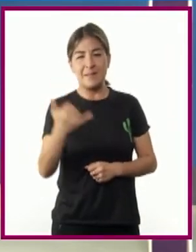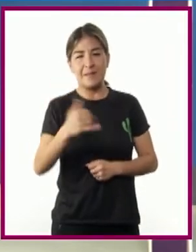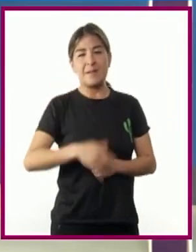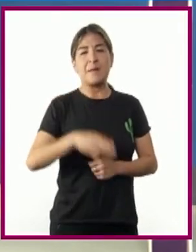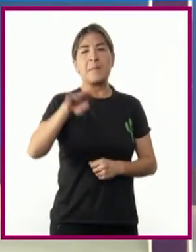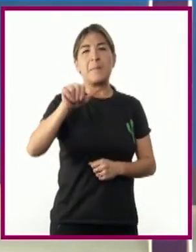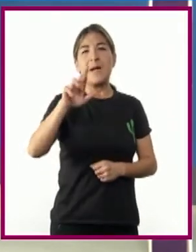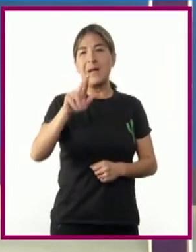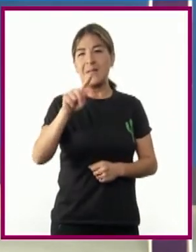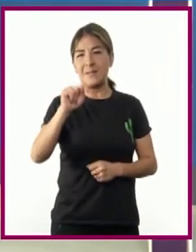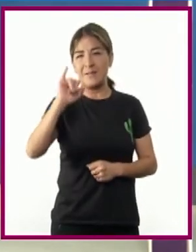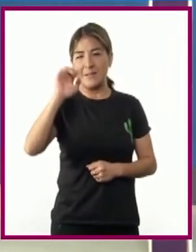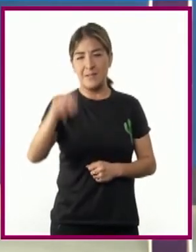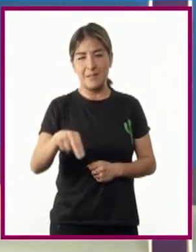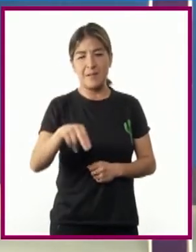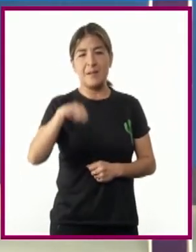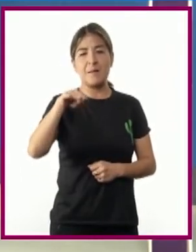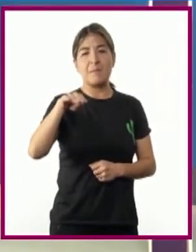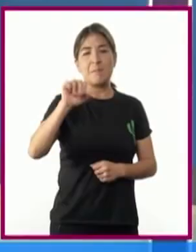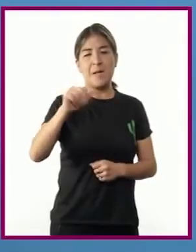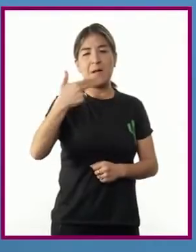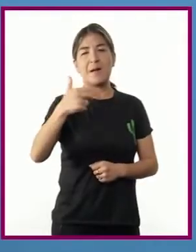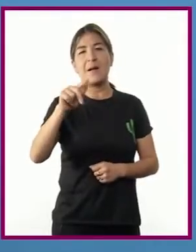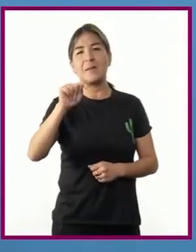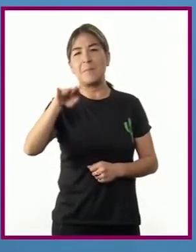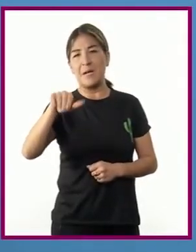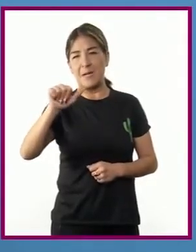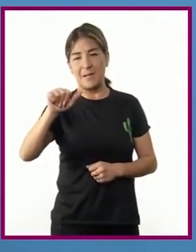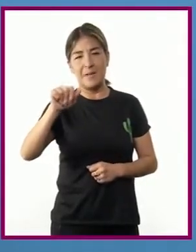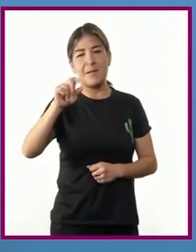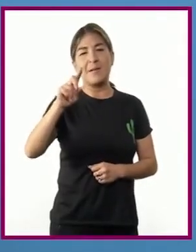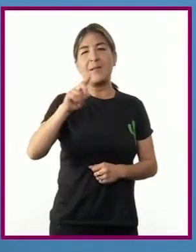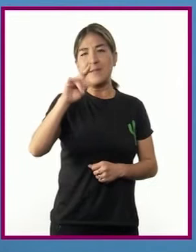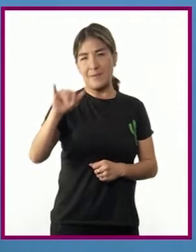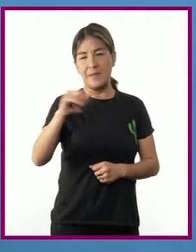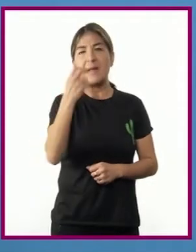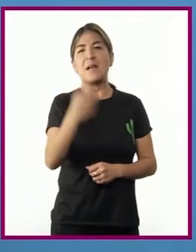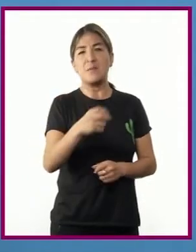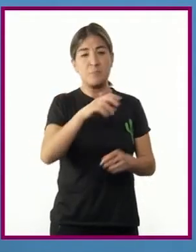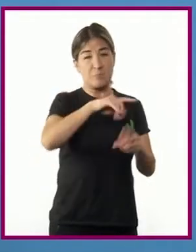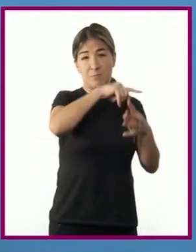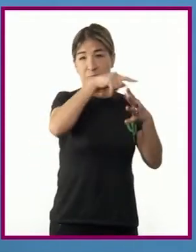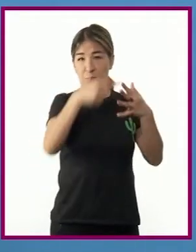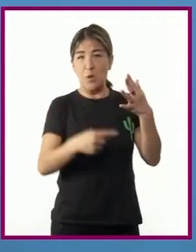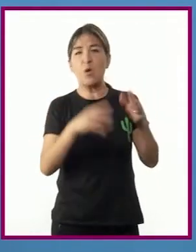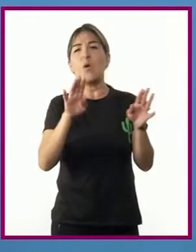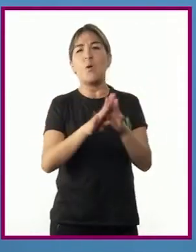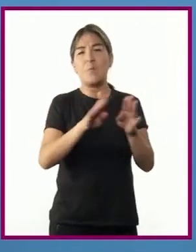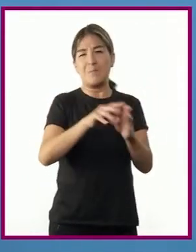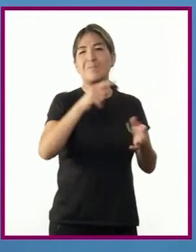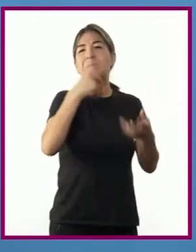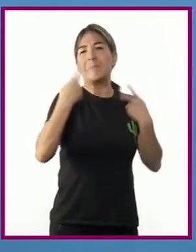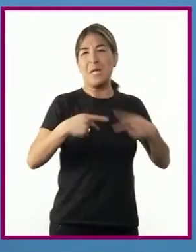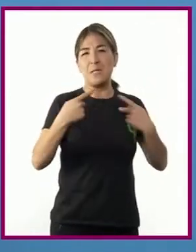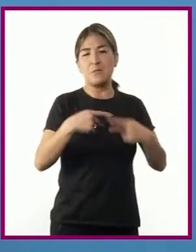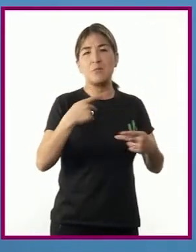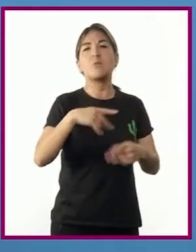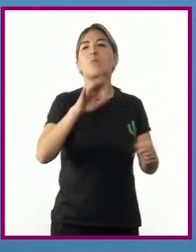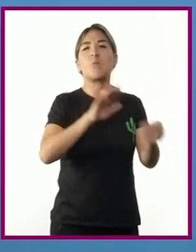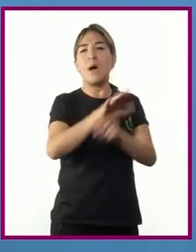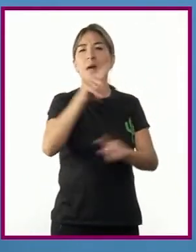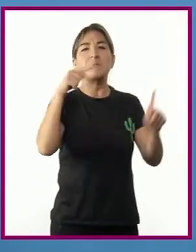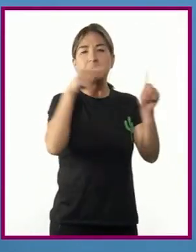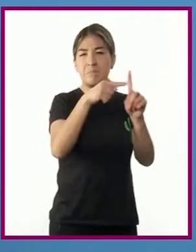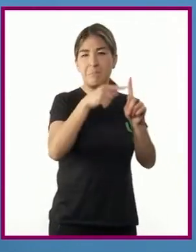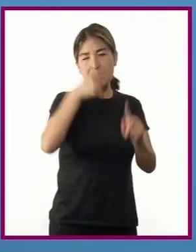Martin Luther King, Mahatma Gandhi. Todos ellos efectuaron acciones basadas en los principios de